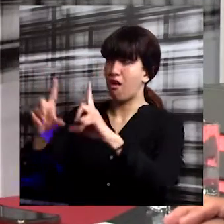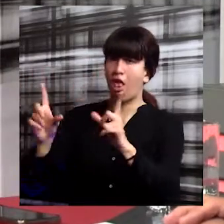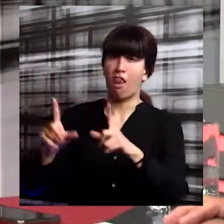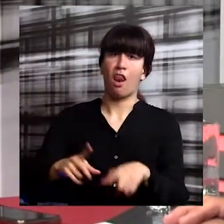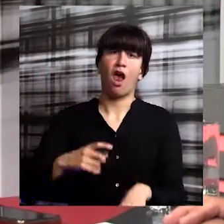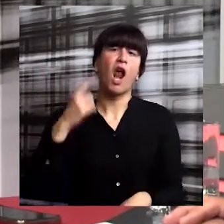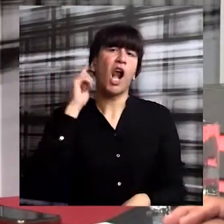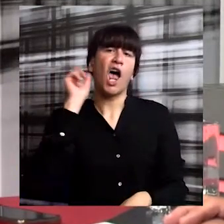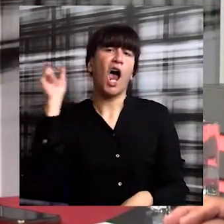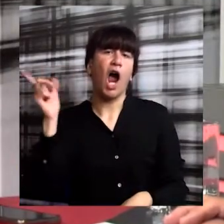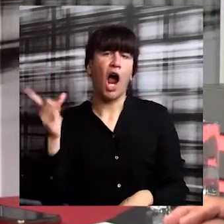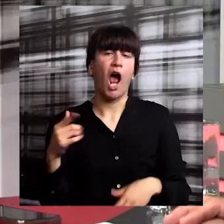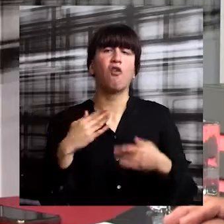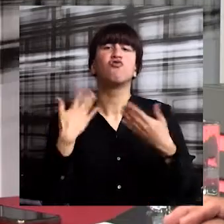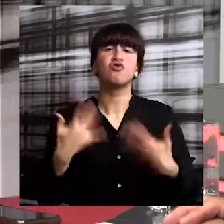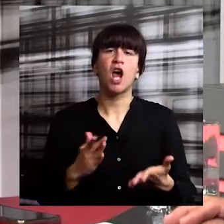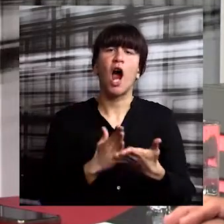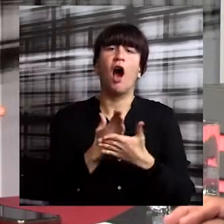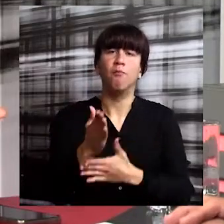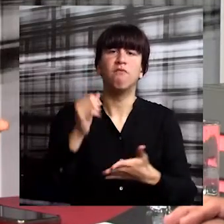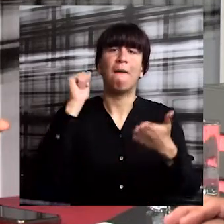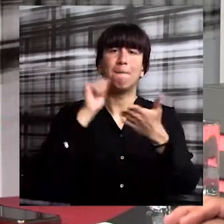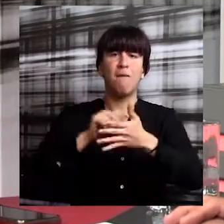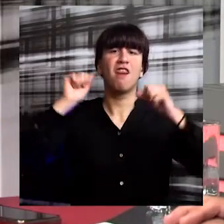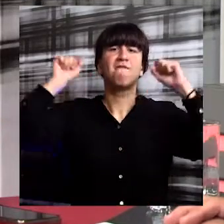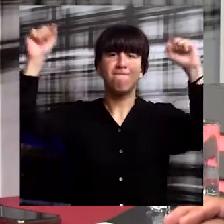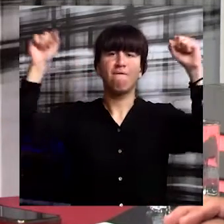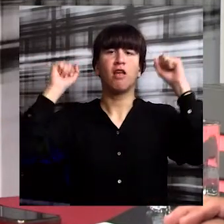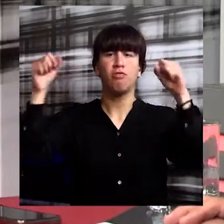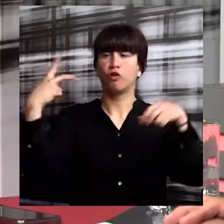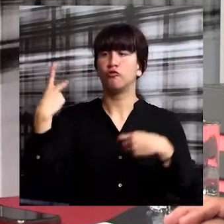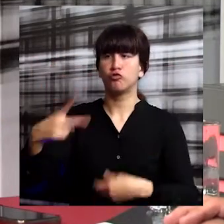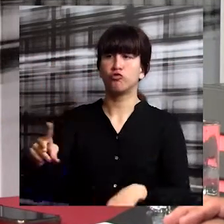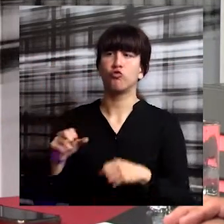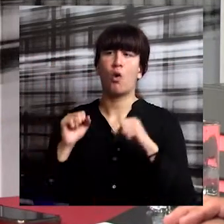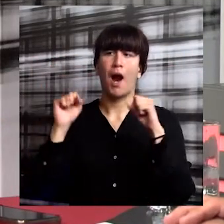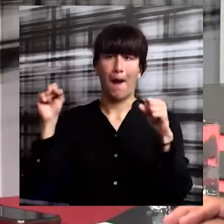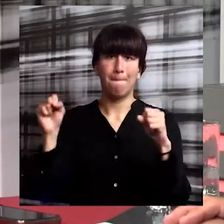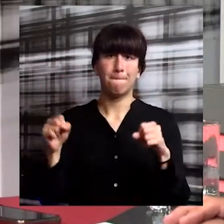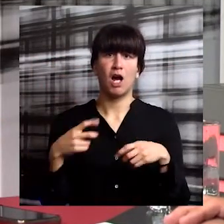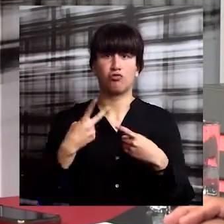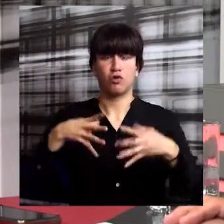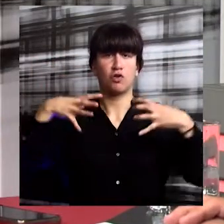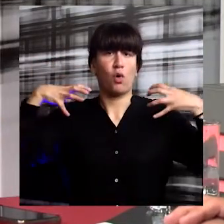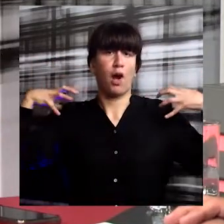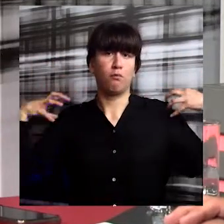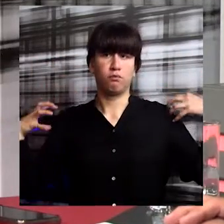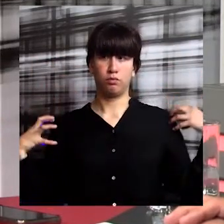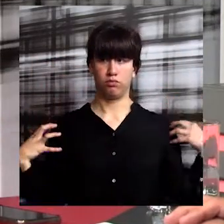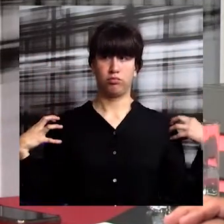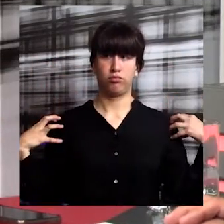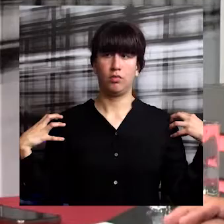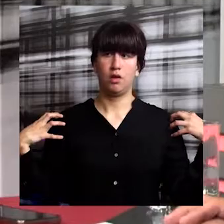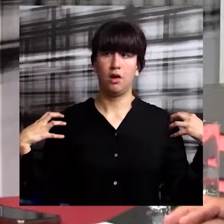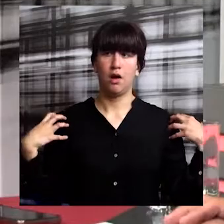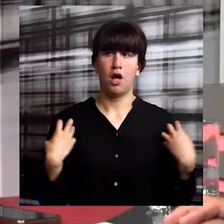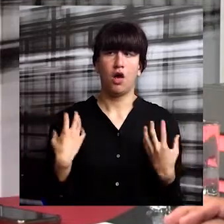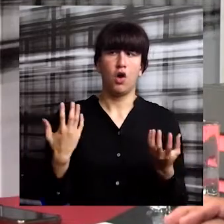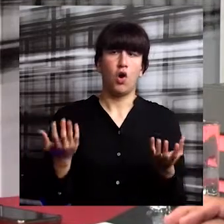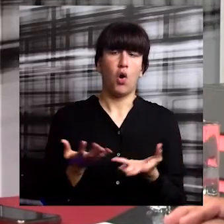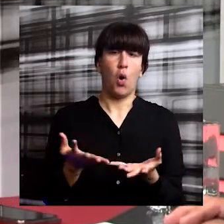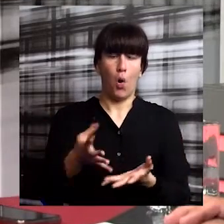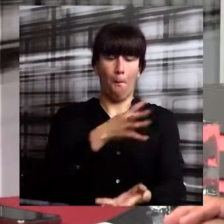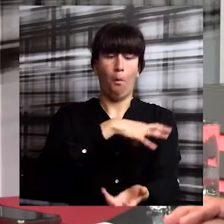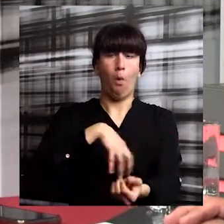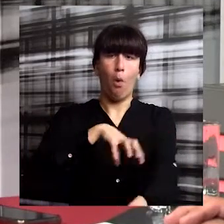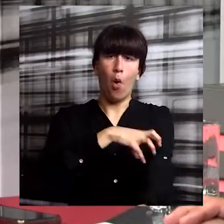fin, ya manifestando. Muchos ya han manifestado, incluso autoridades que están hoy día ejerciendo cargos públicos, alcaldes, Cores